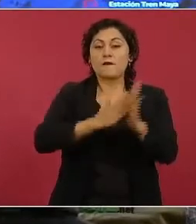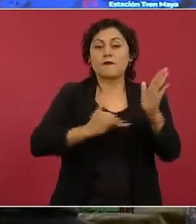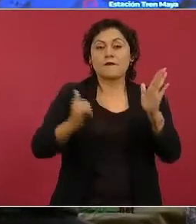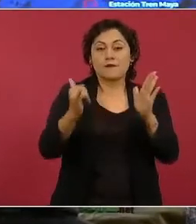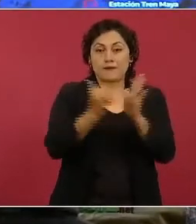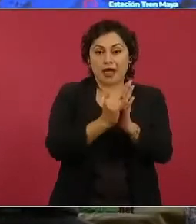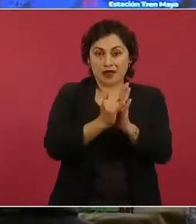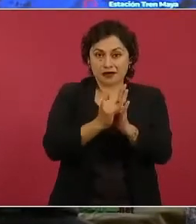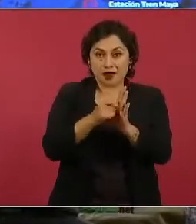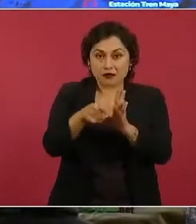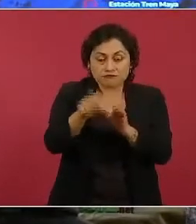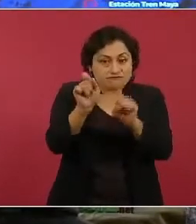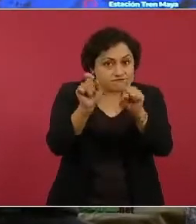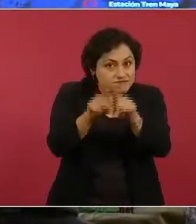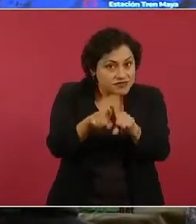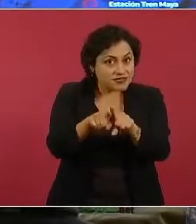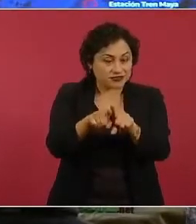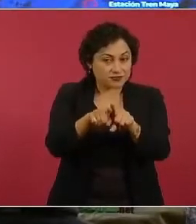Mérida,